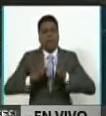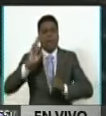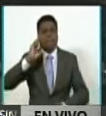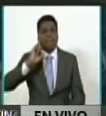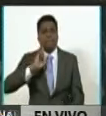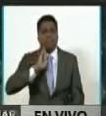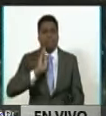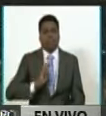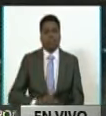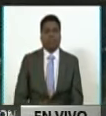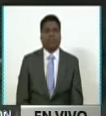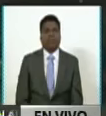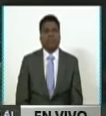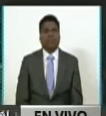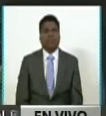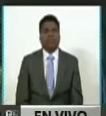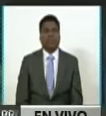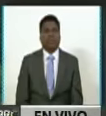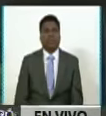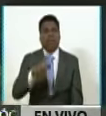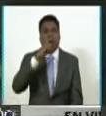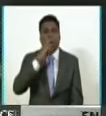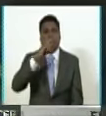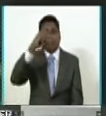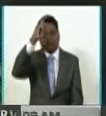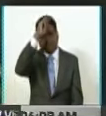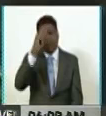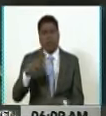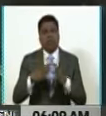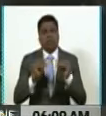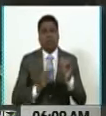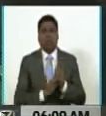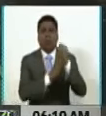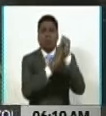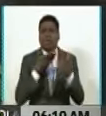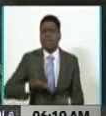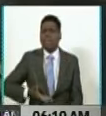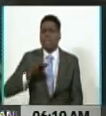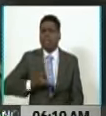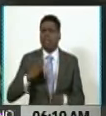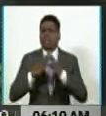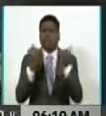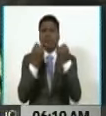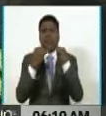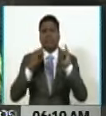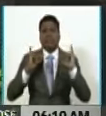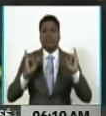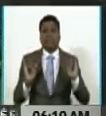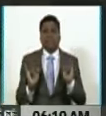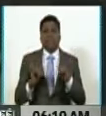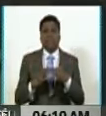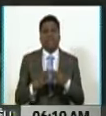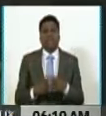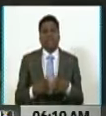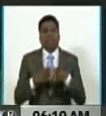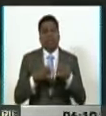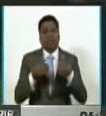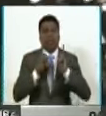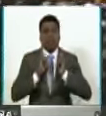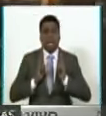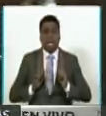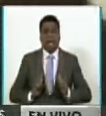Bolívar. Zamora fue uno de los líderes populares más importantes de la independencia de Venezuela. Sus restos reposan acá en